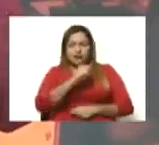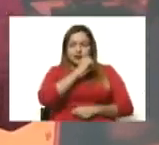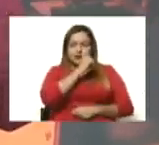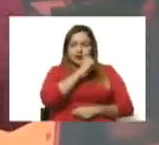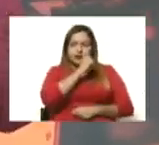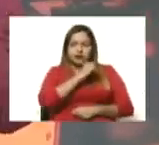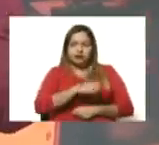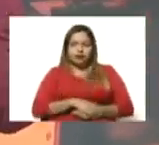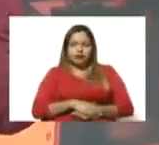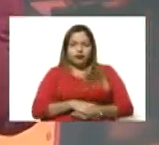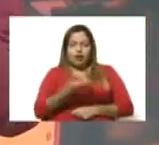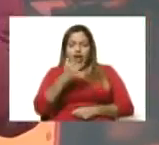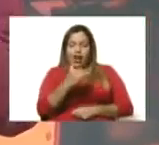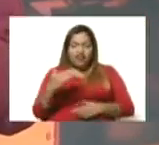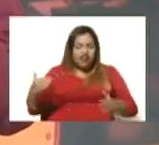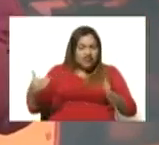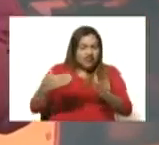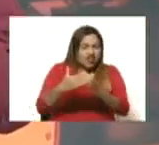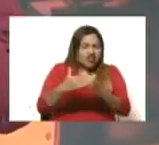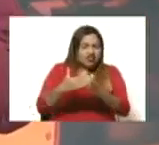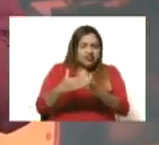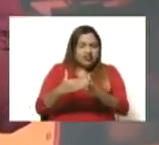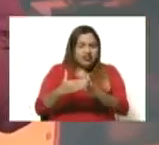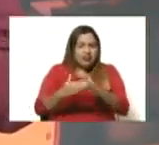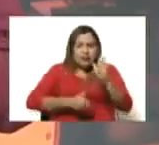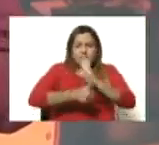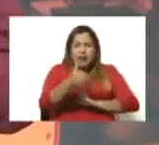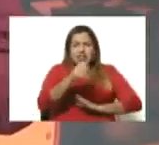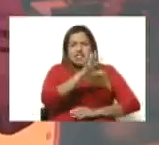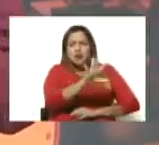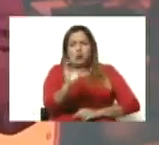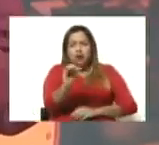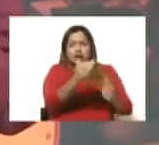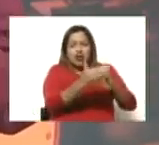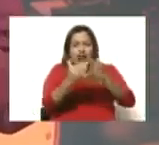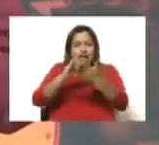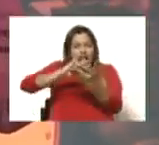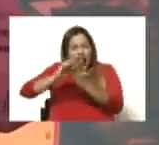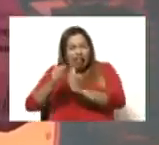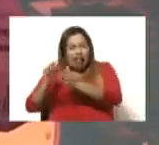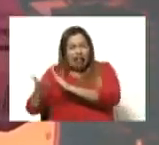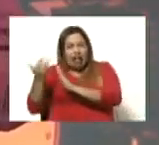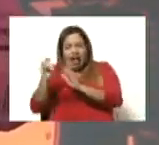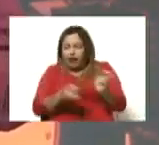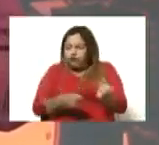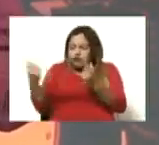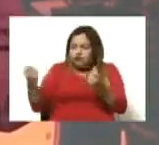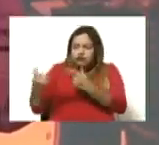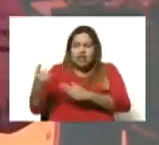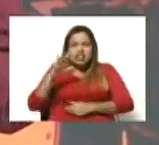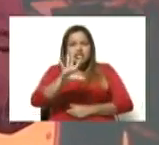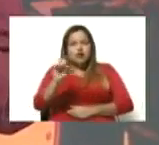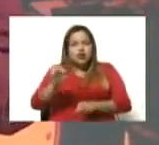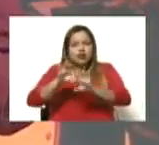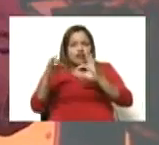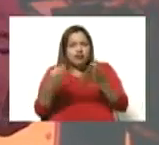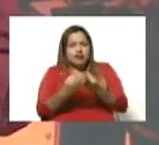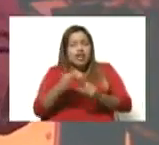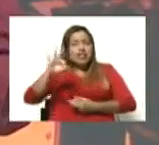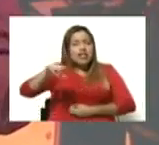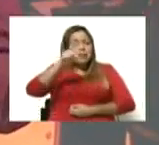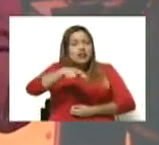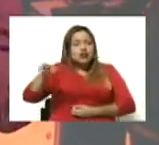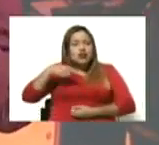vía se encuentra bloqueada, hay más de 50 casas afectadas, se ha evacuado a 50 familias, hay 3